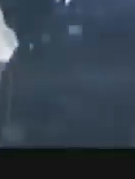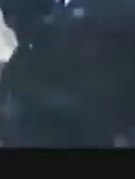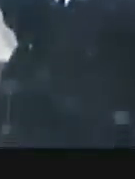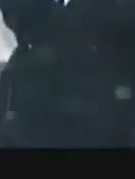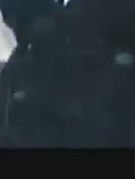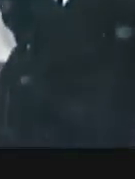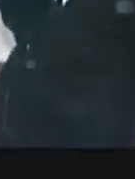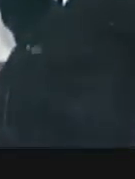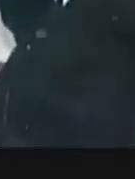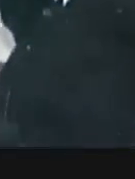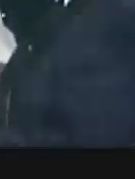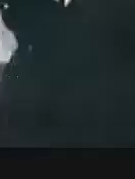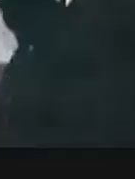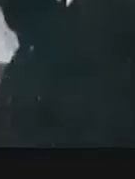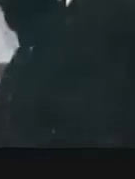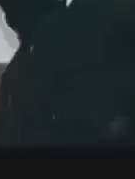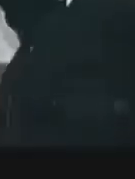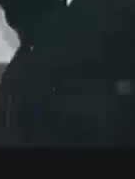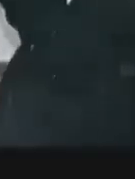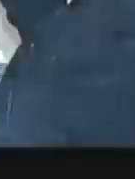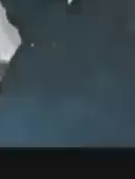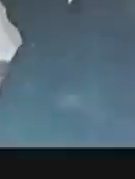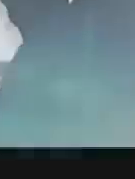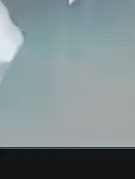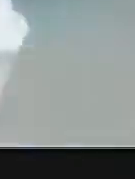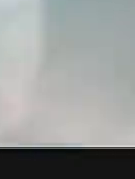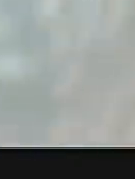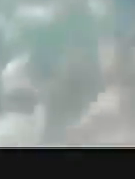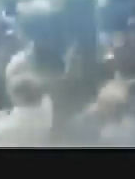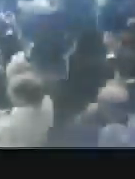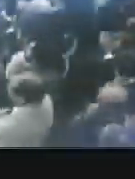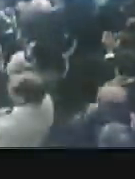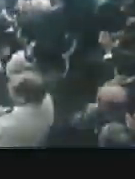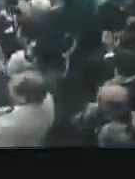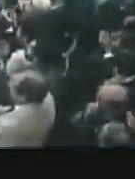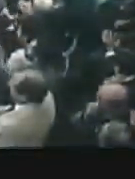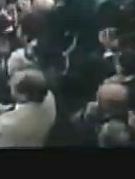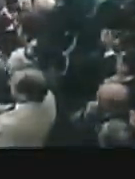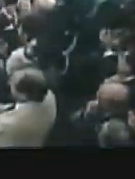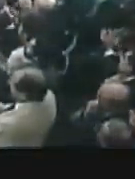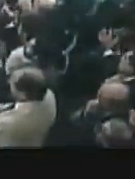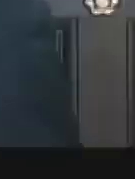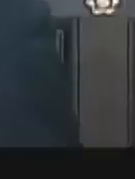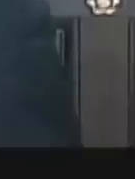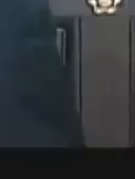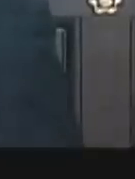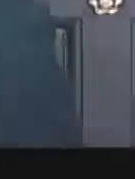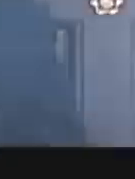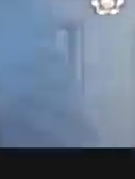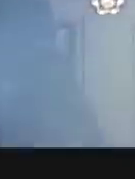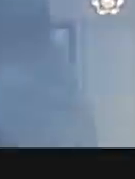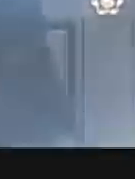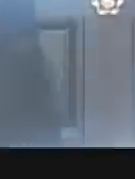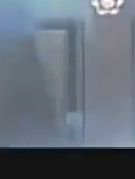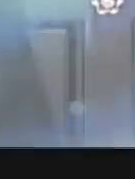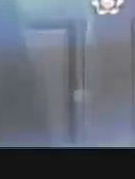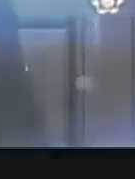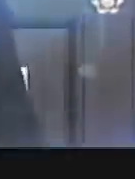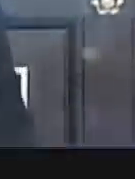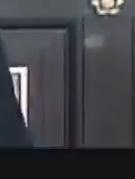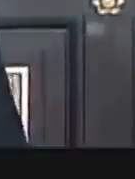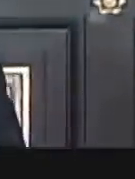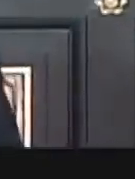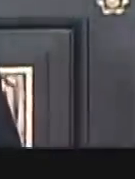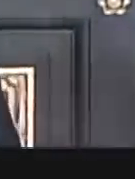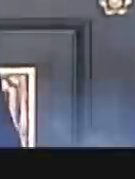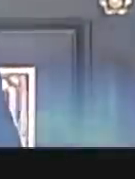magna adecuada a los nuevos tiempos. Lo juro. Dichoso el ciudadano que bajo el escudo de